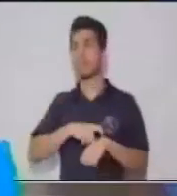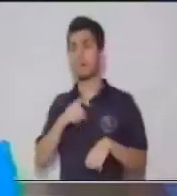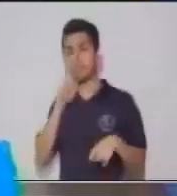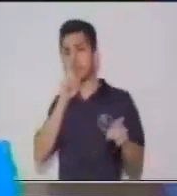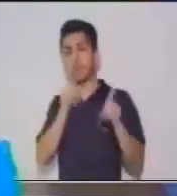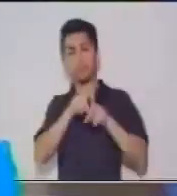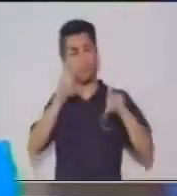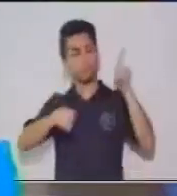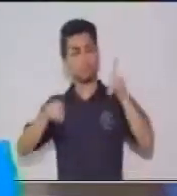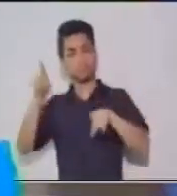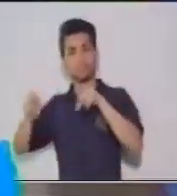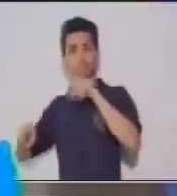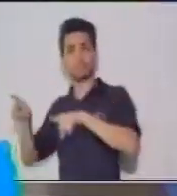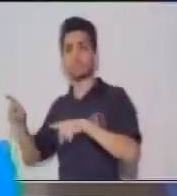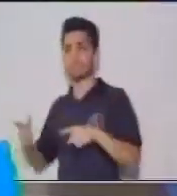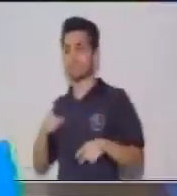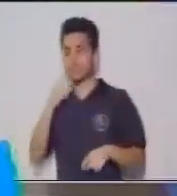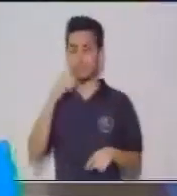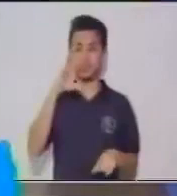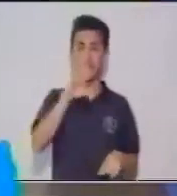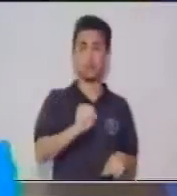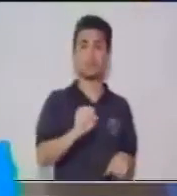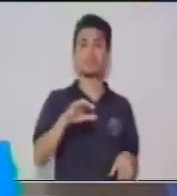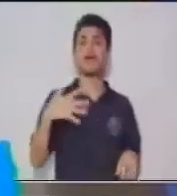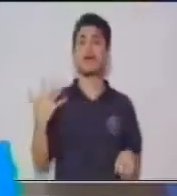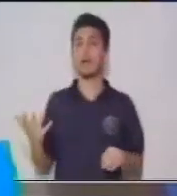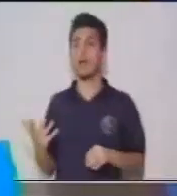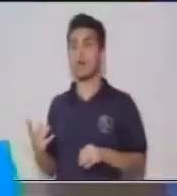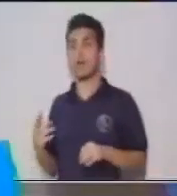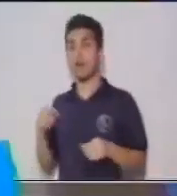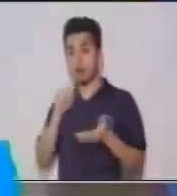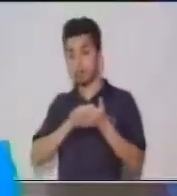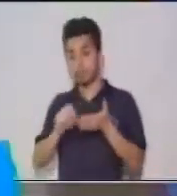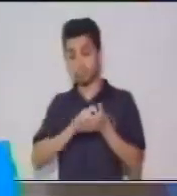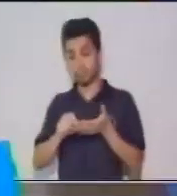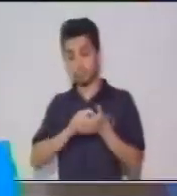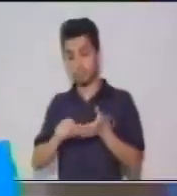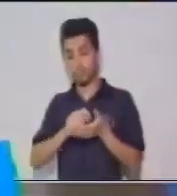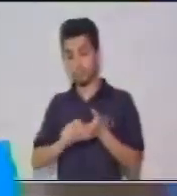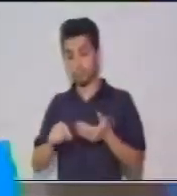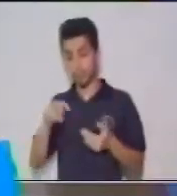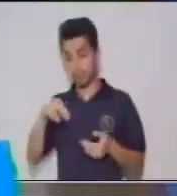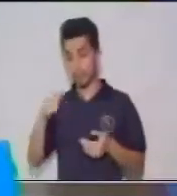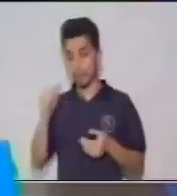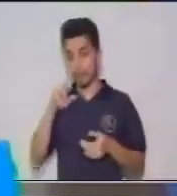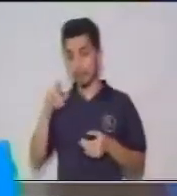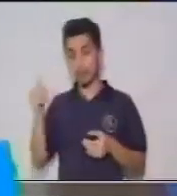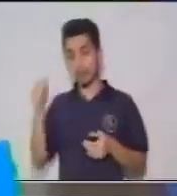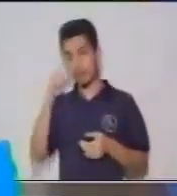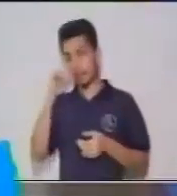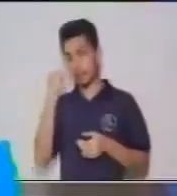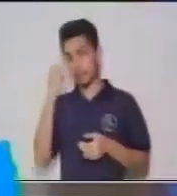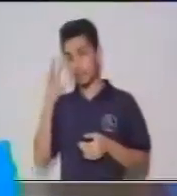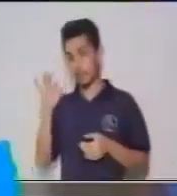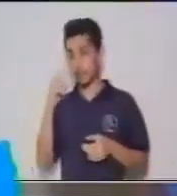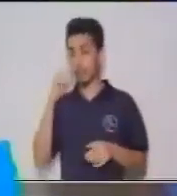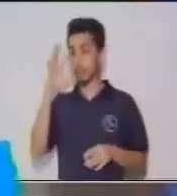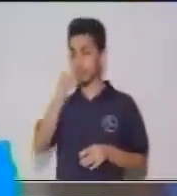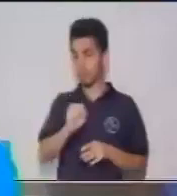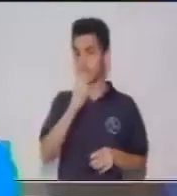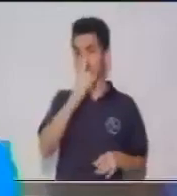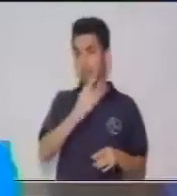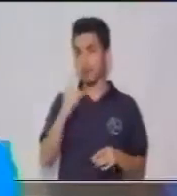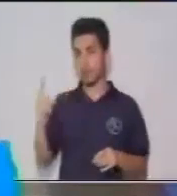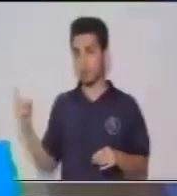también. Deben de tener en cuenta que para la redacción de un texto narrativo debe de llevar en cuenta cada uno de estos